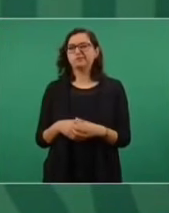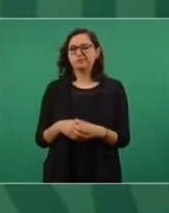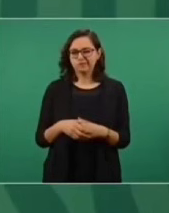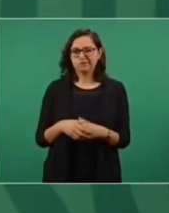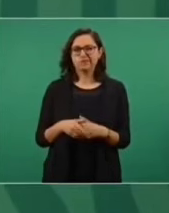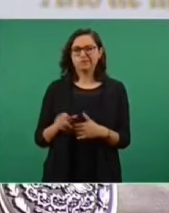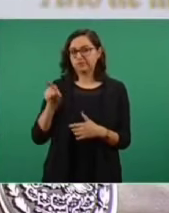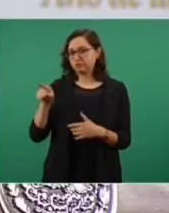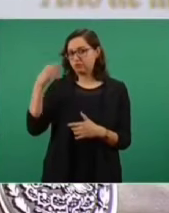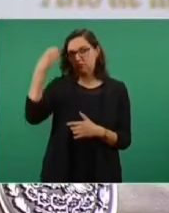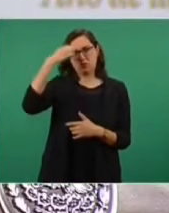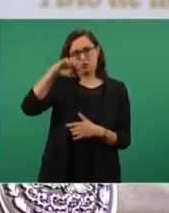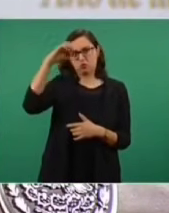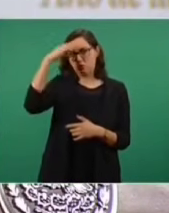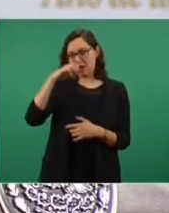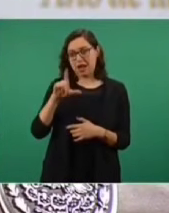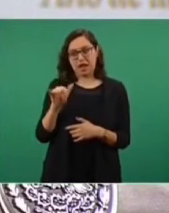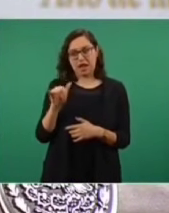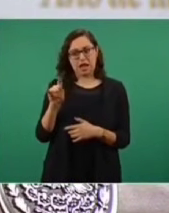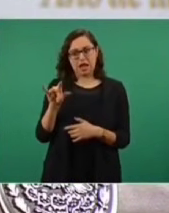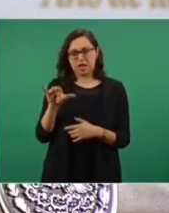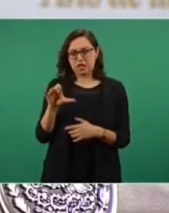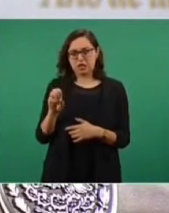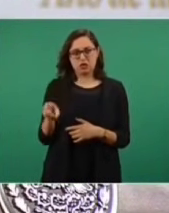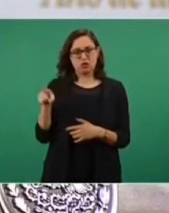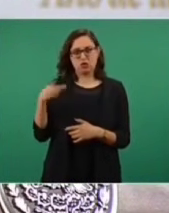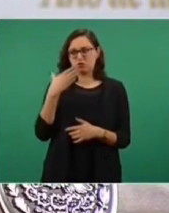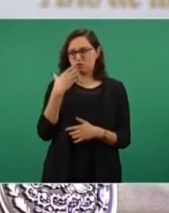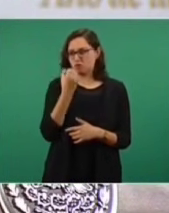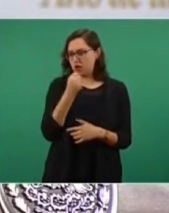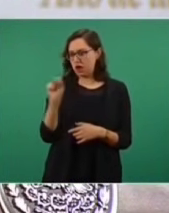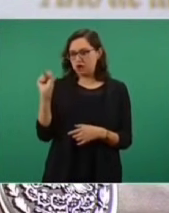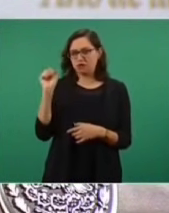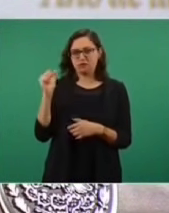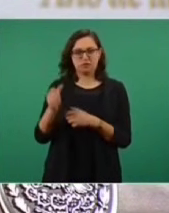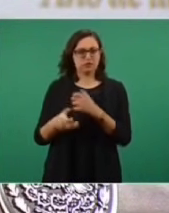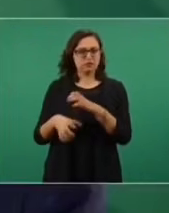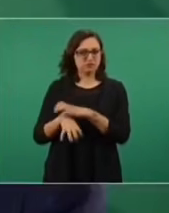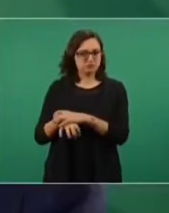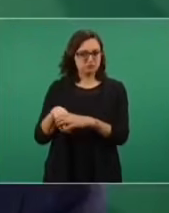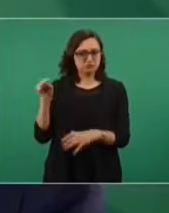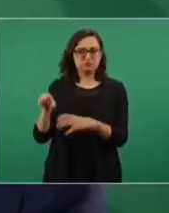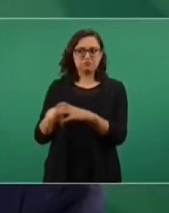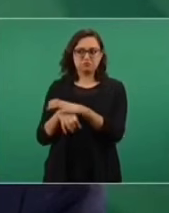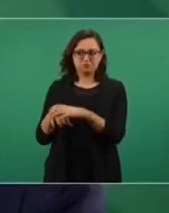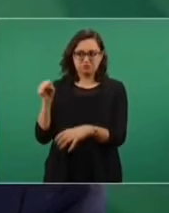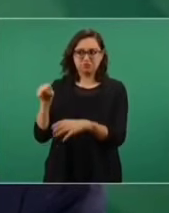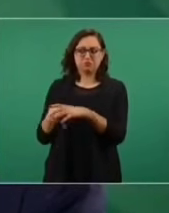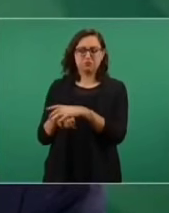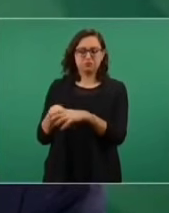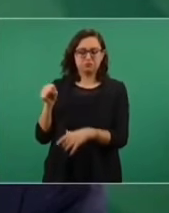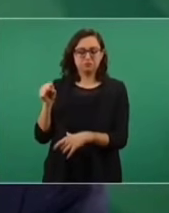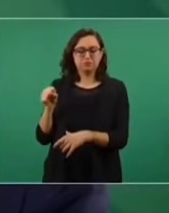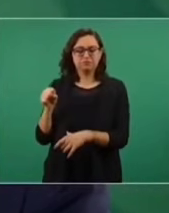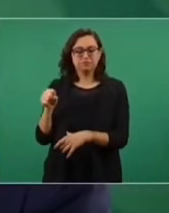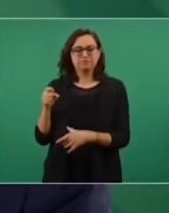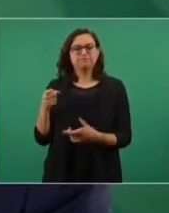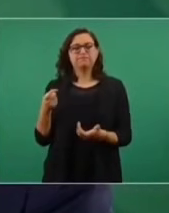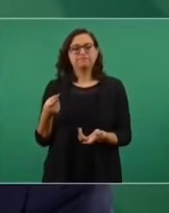en la explotación de este mineral, que